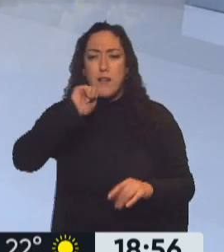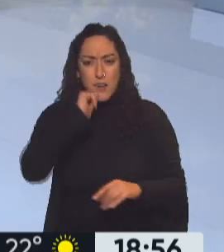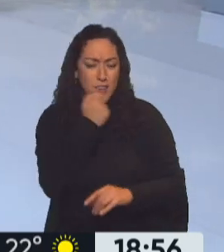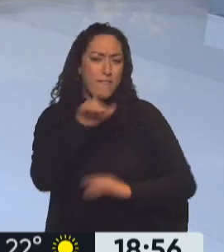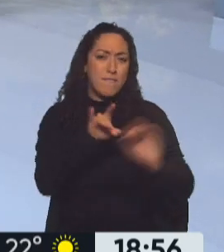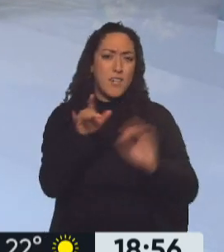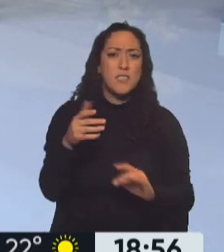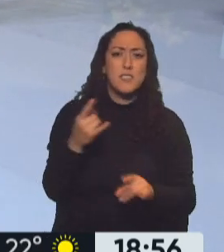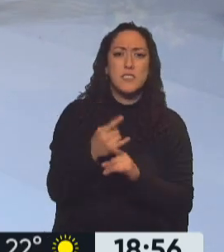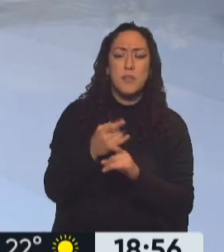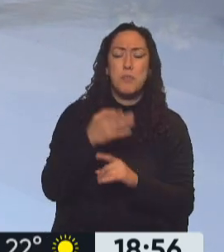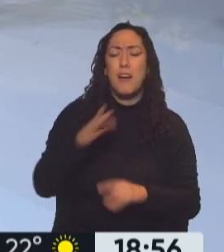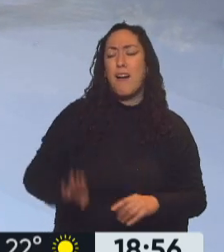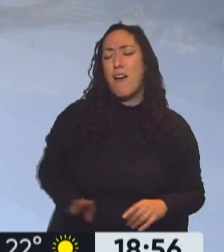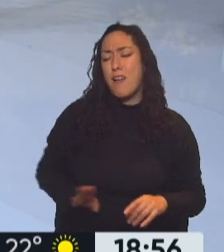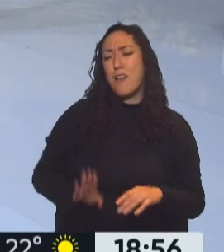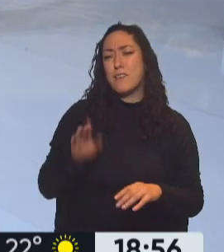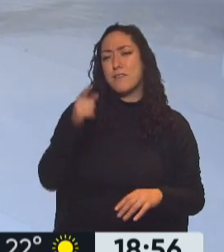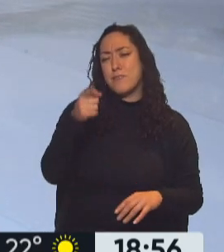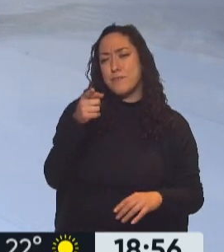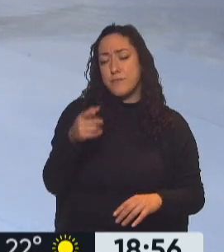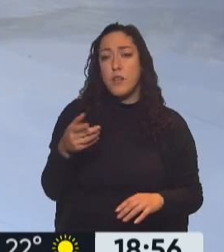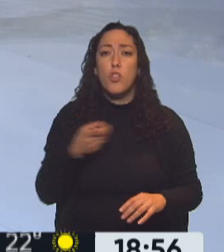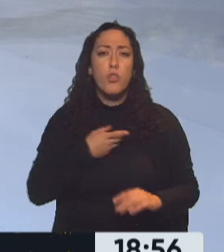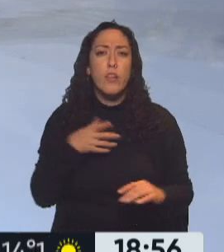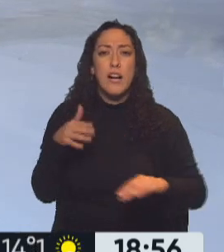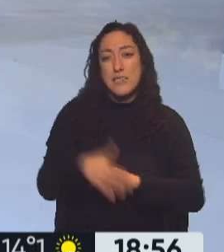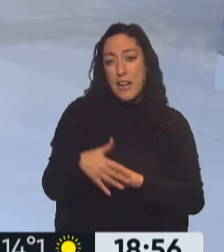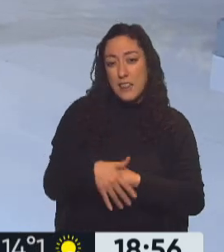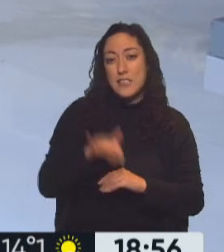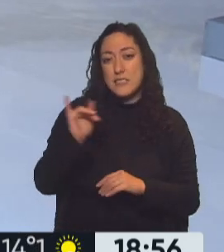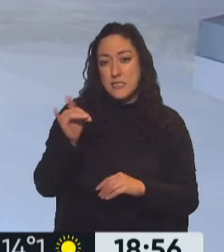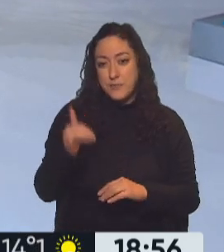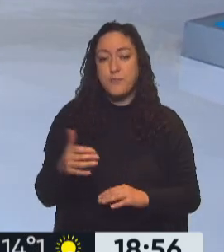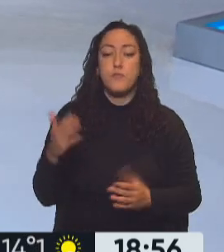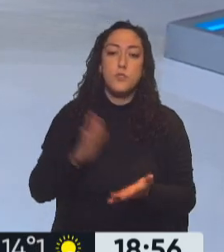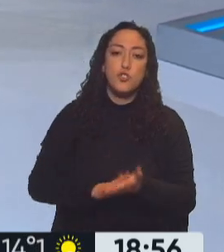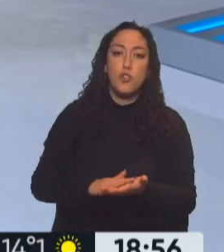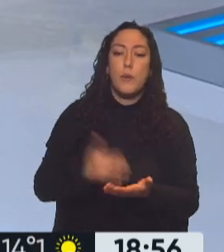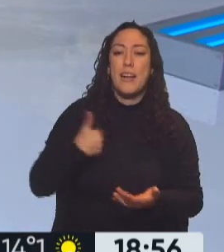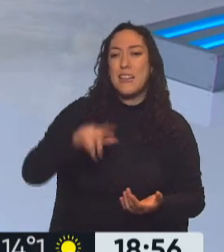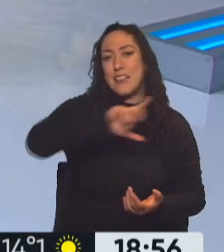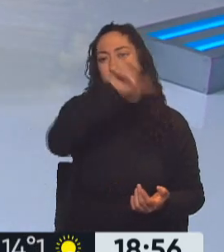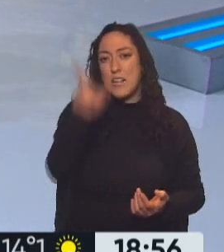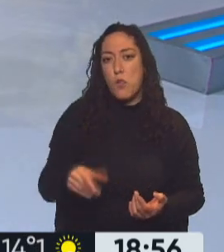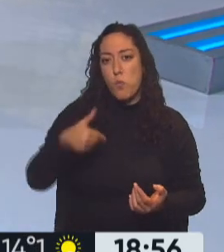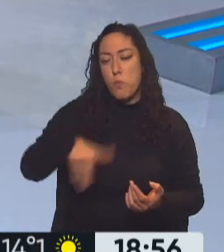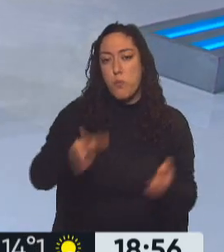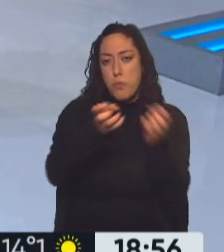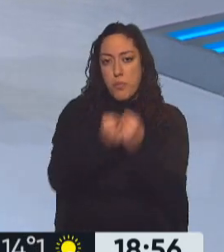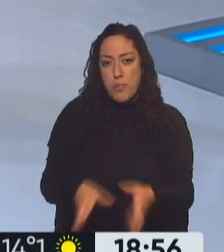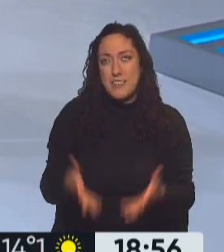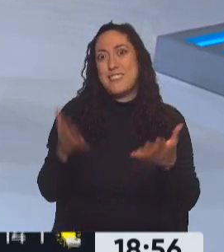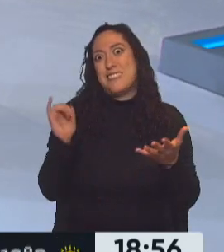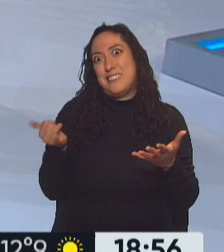Tengo ganas de irme ahí, no sé ustedes. ¿A dónde querés? Pero es tan linda nuestra Argentina. Sí, claro. Y hablando de Argentina, estamos por empezar, claro, Horacio,